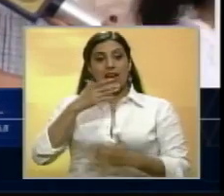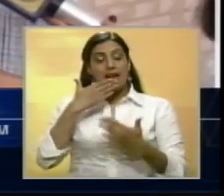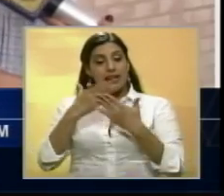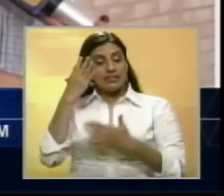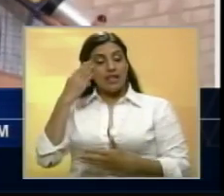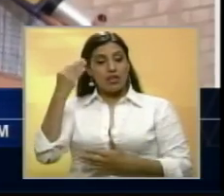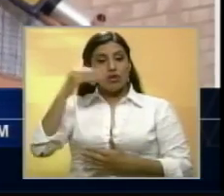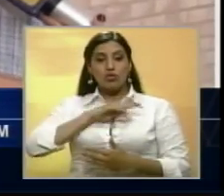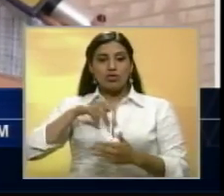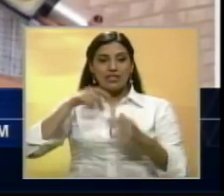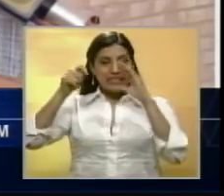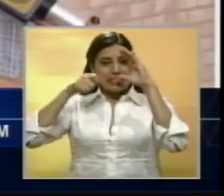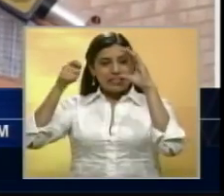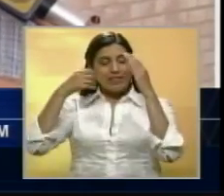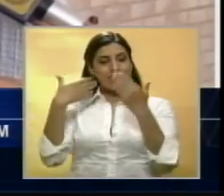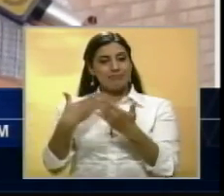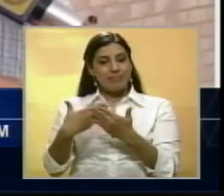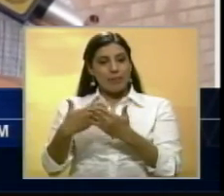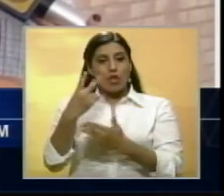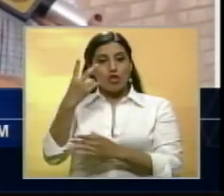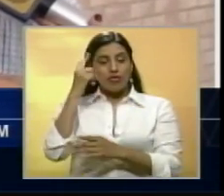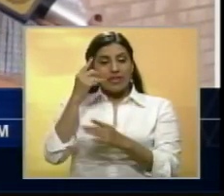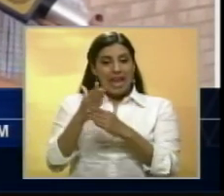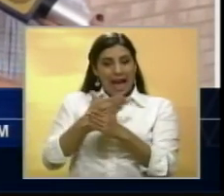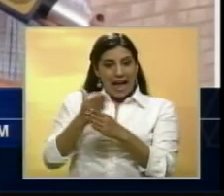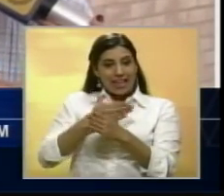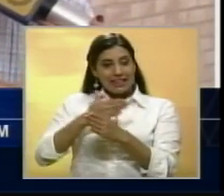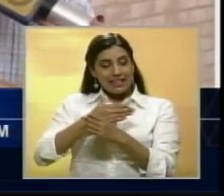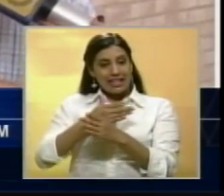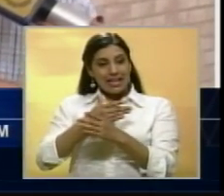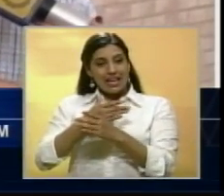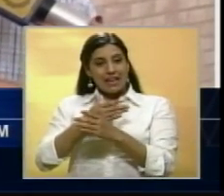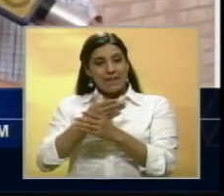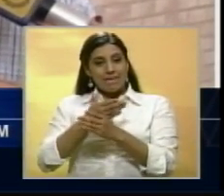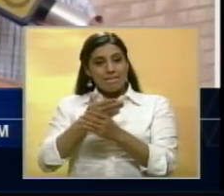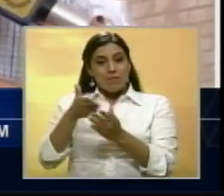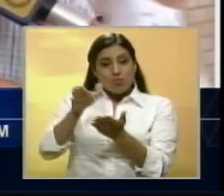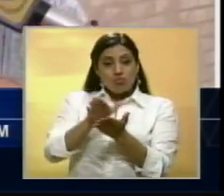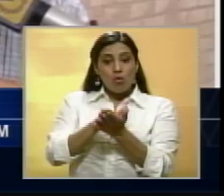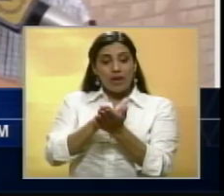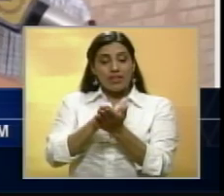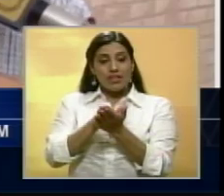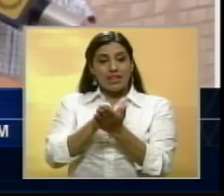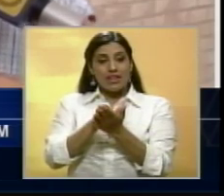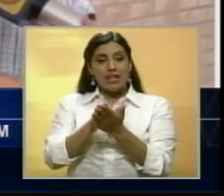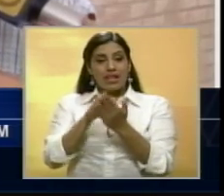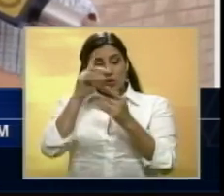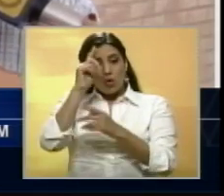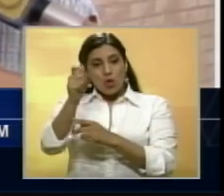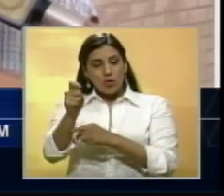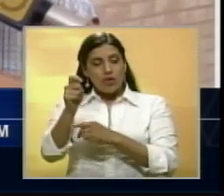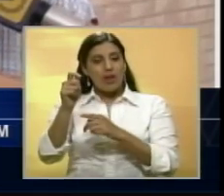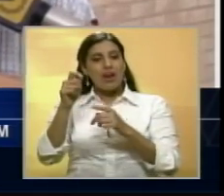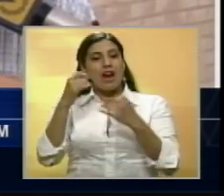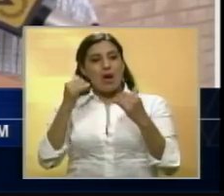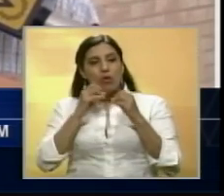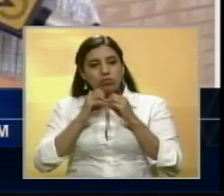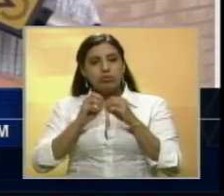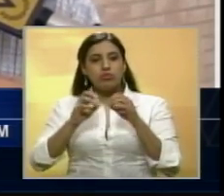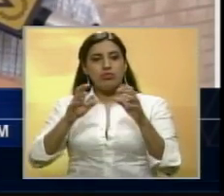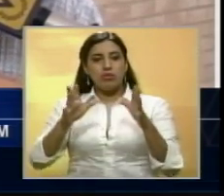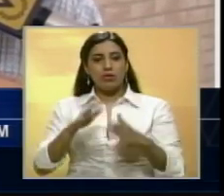Dios logramos grabar sus testimonios 2 días antes de su accidente. En su honor los micros van a salir al